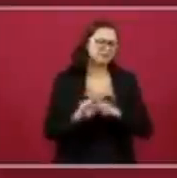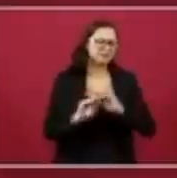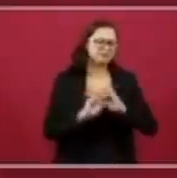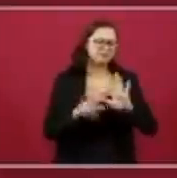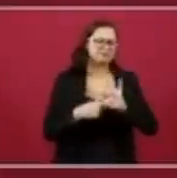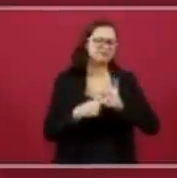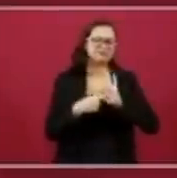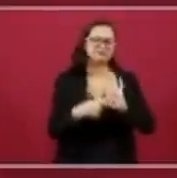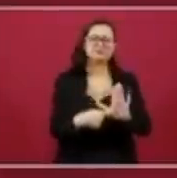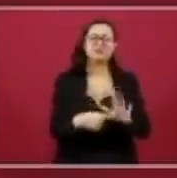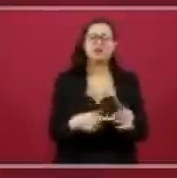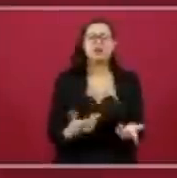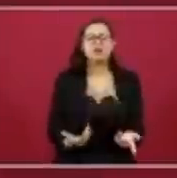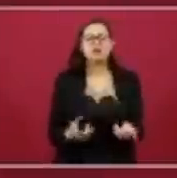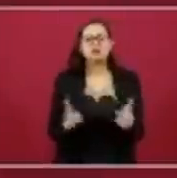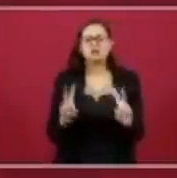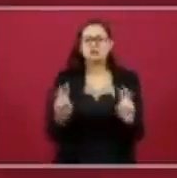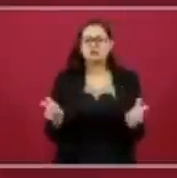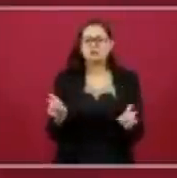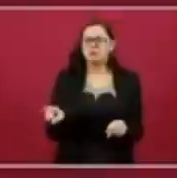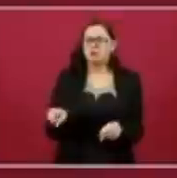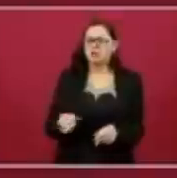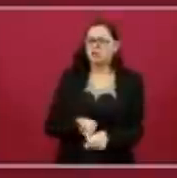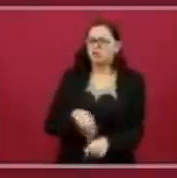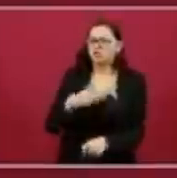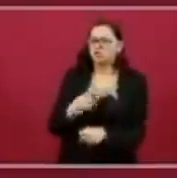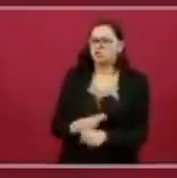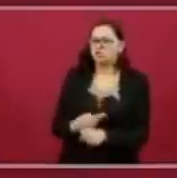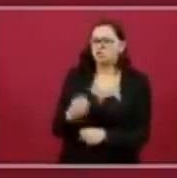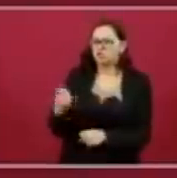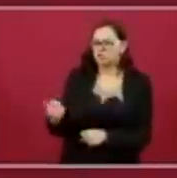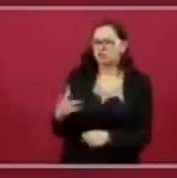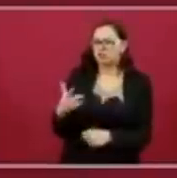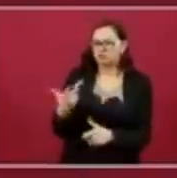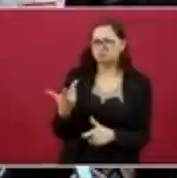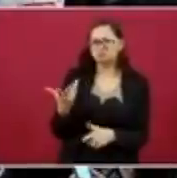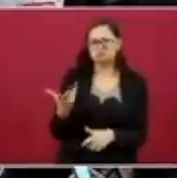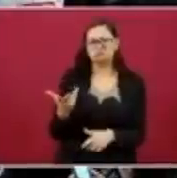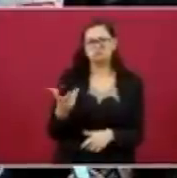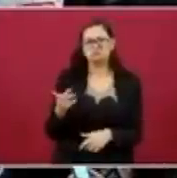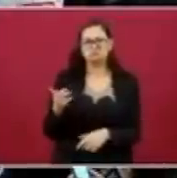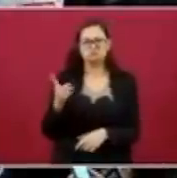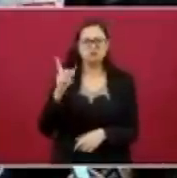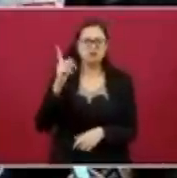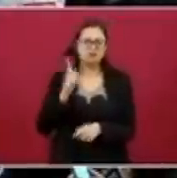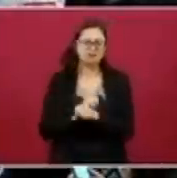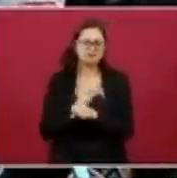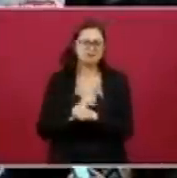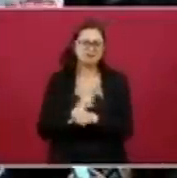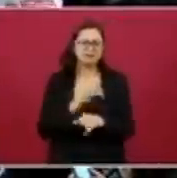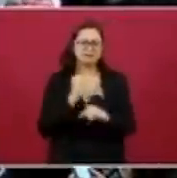los notarios públicos, pues aquí la licenciada les va a informar, tenemos que